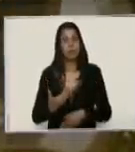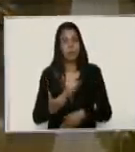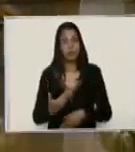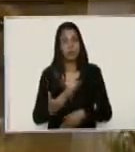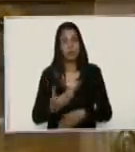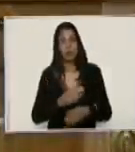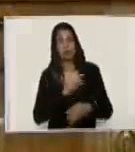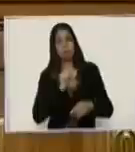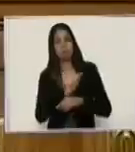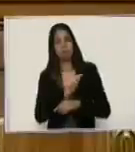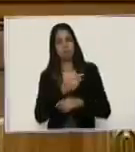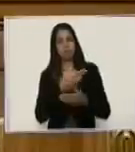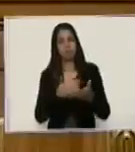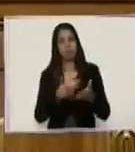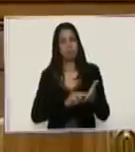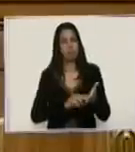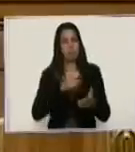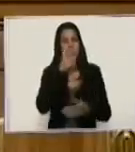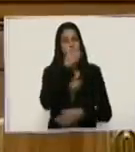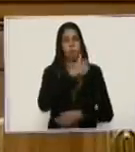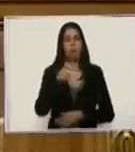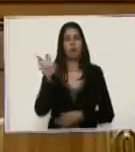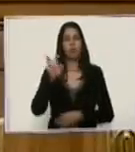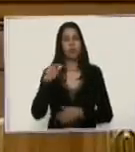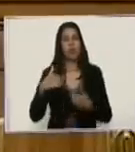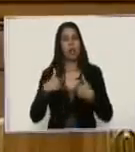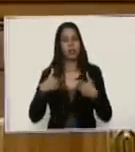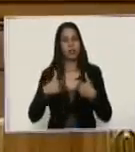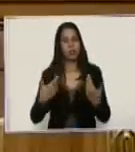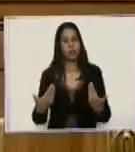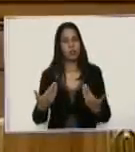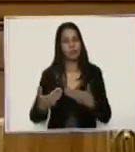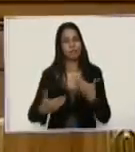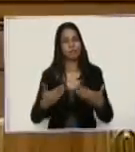sanciones han atacado al pueblo venezolano.